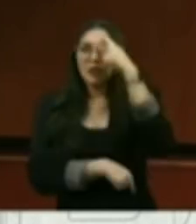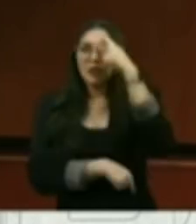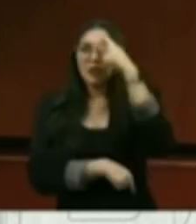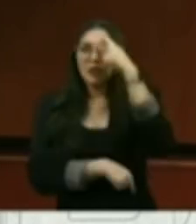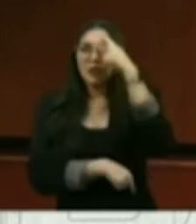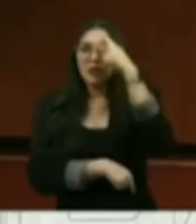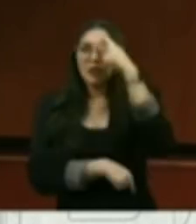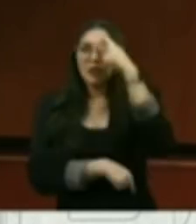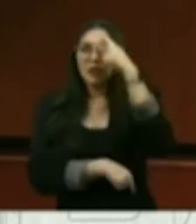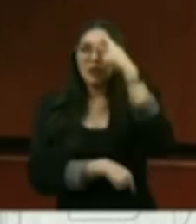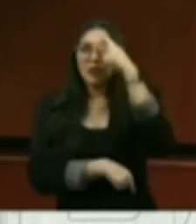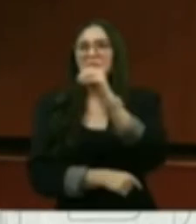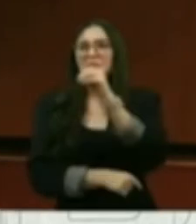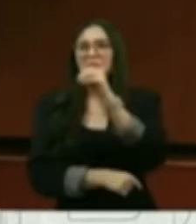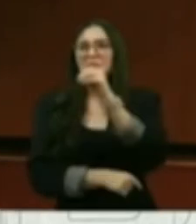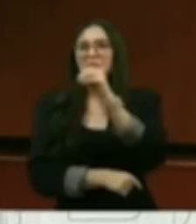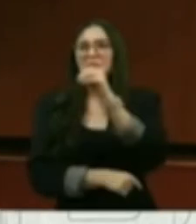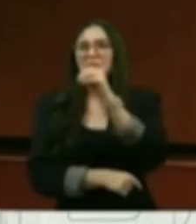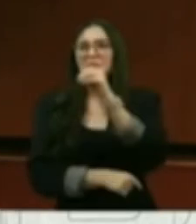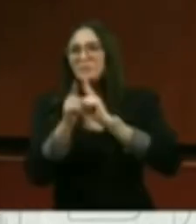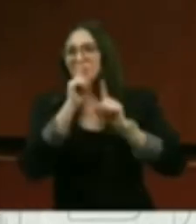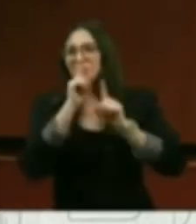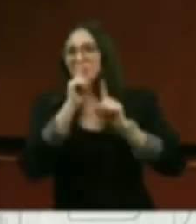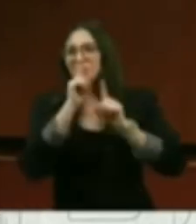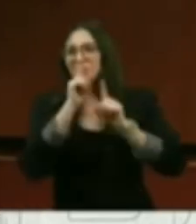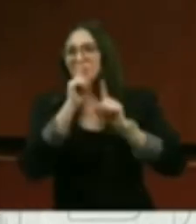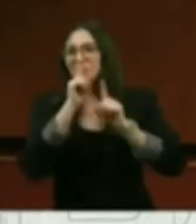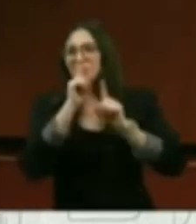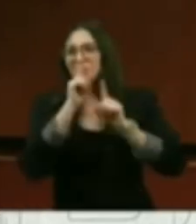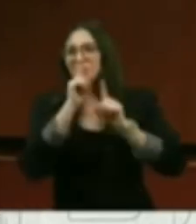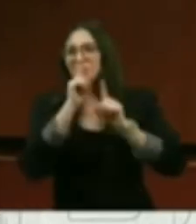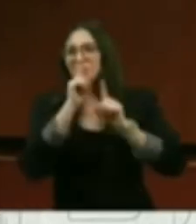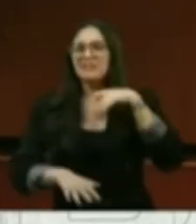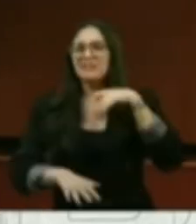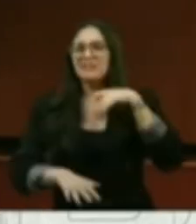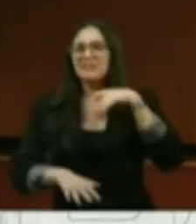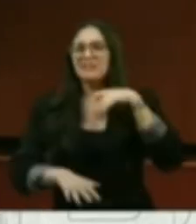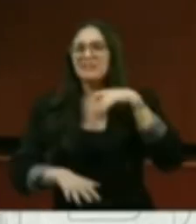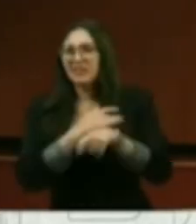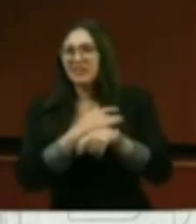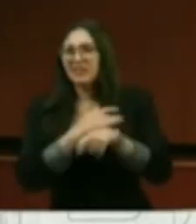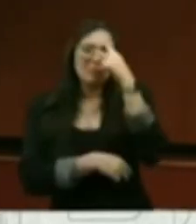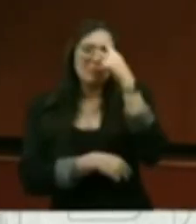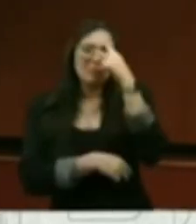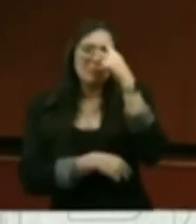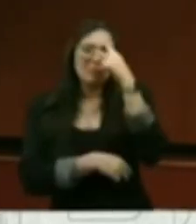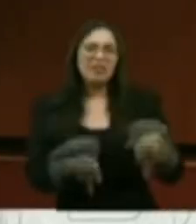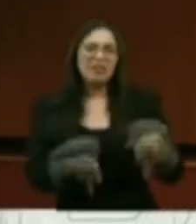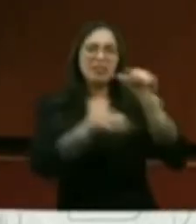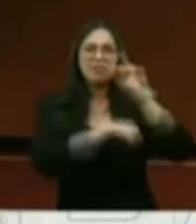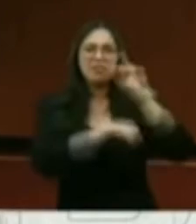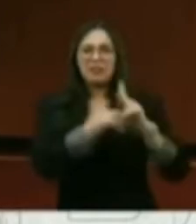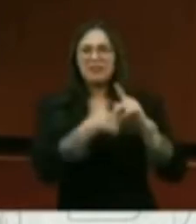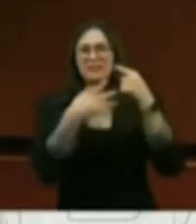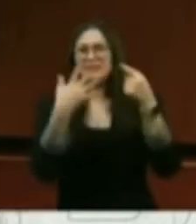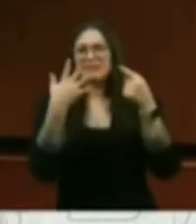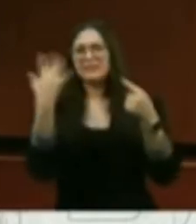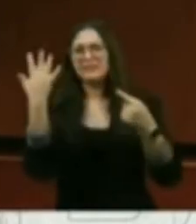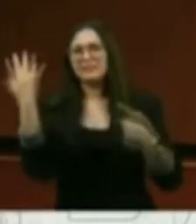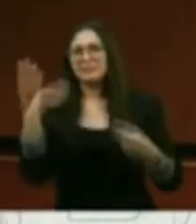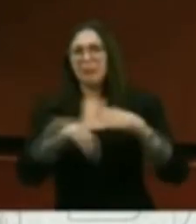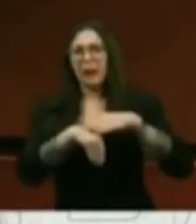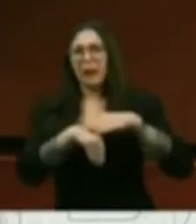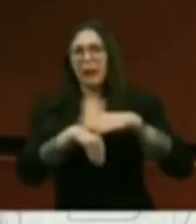por vendepatrias, por traidores al pueblo, por corruptos, por hipócritas, por doble moral. Y no les sigo, porque además